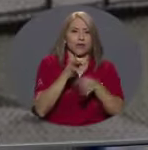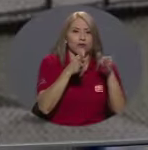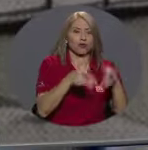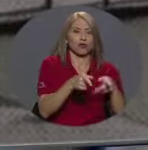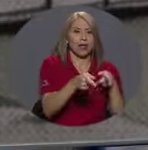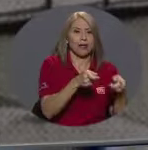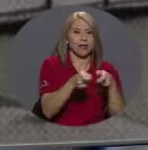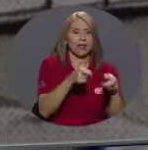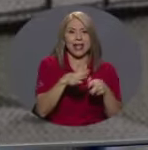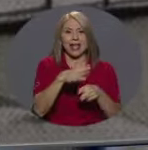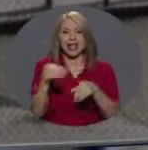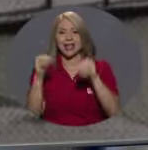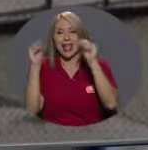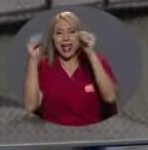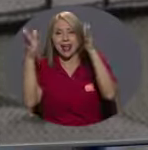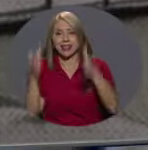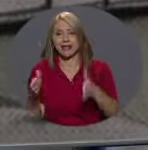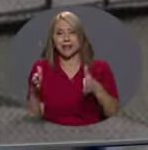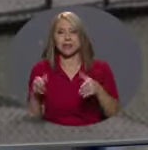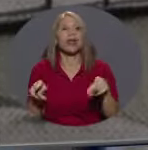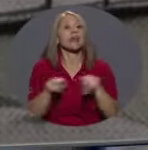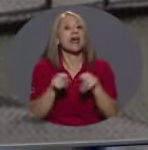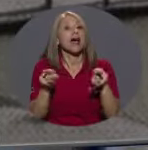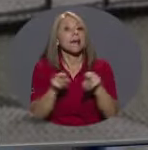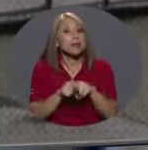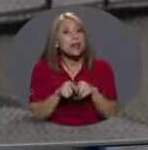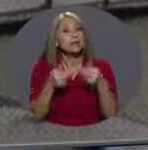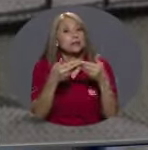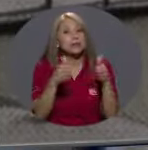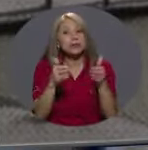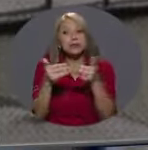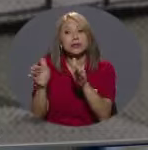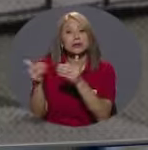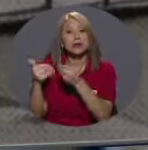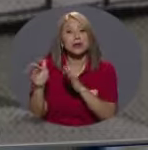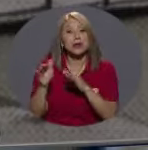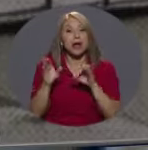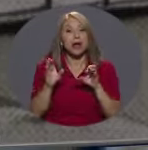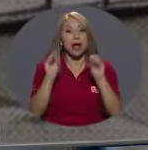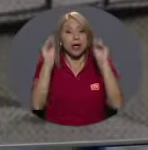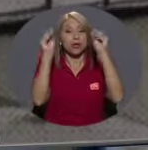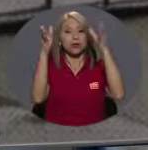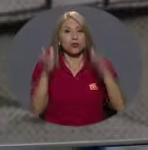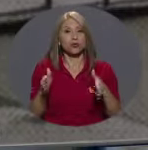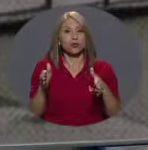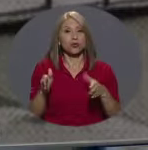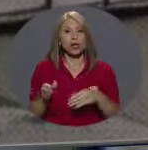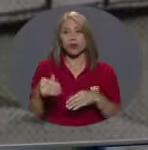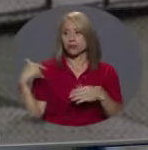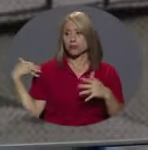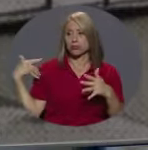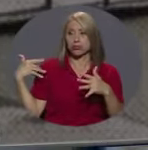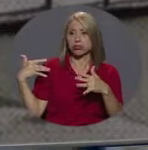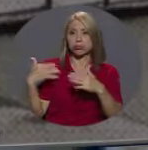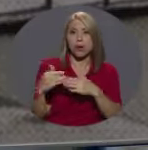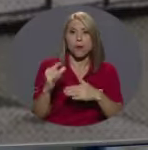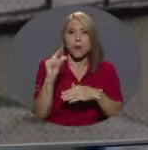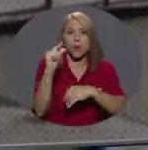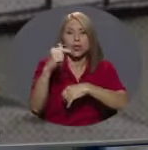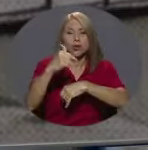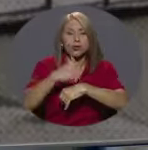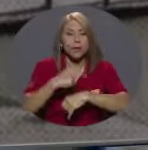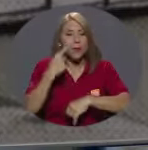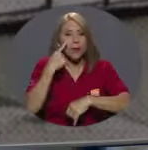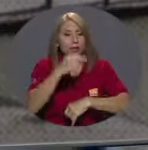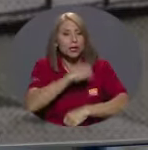y académicos. En algunas escuelas hubo apertura hasta para el sector académico y es increíble que en tan poquito tiempo podamos